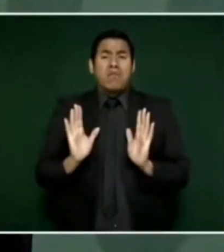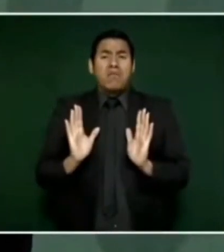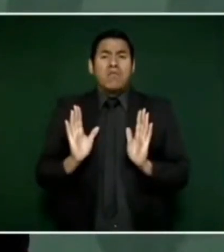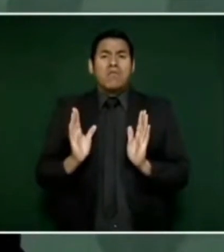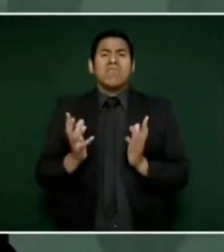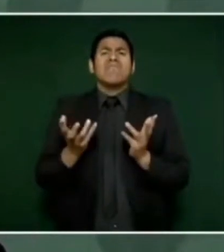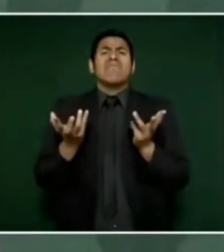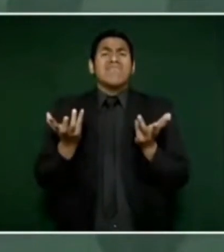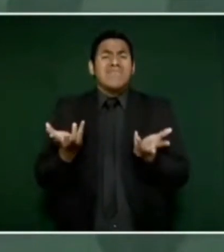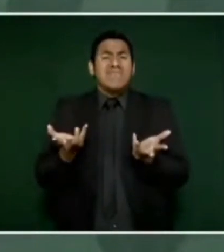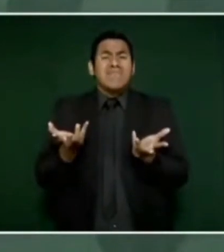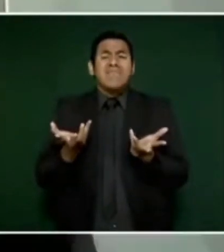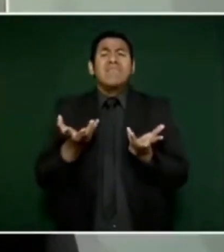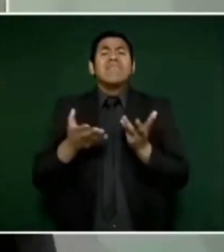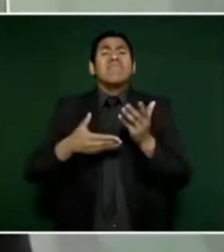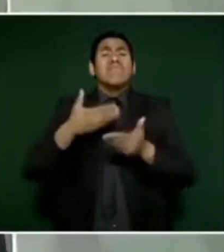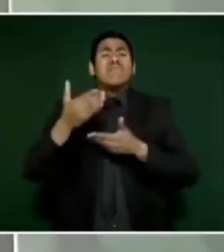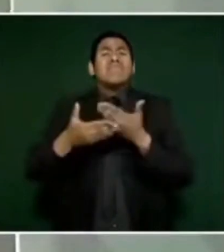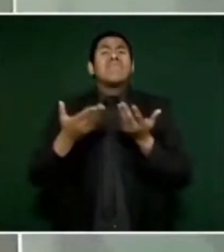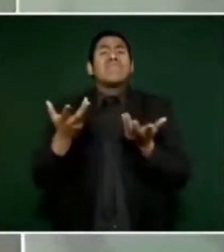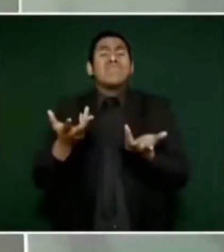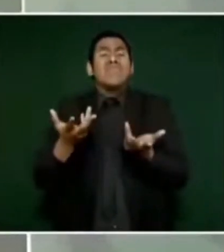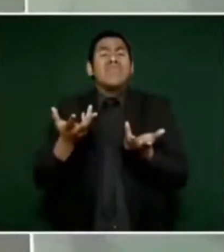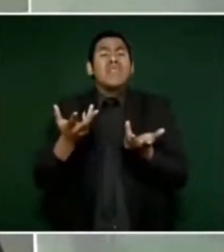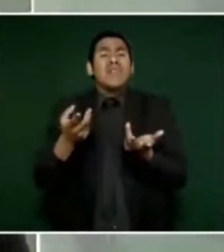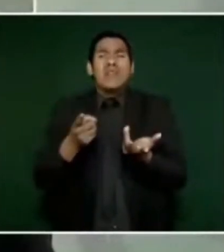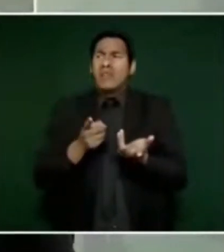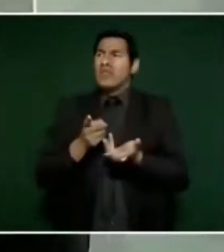Van a decir, ¿y qué arreglos hubo?